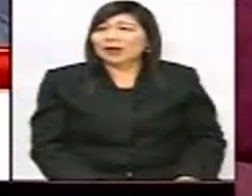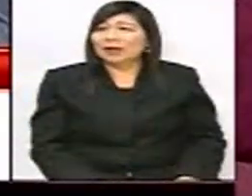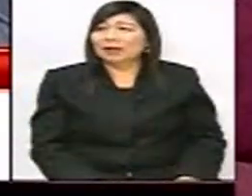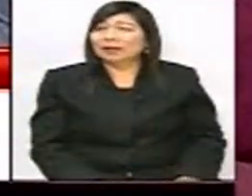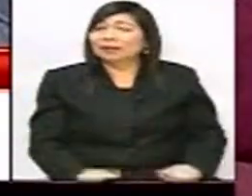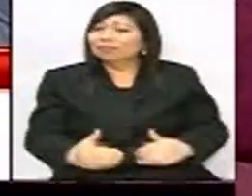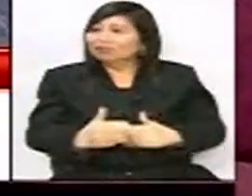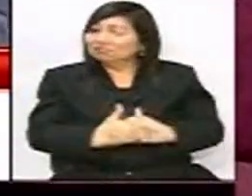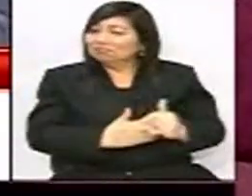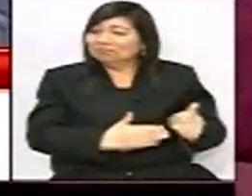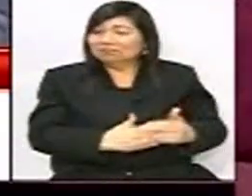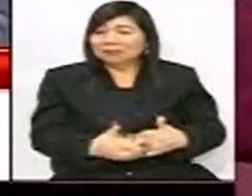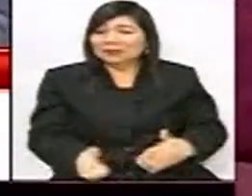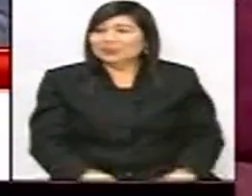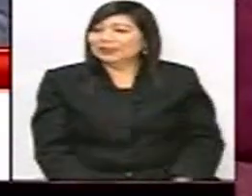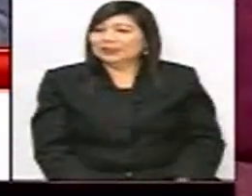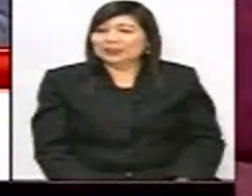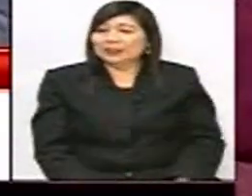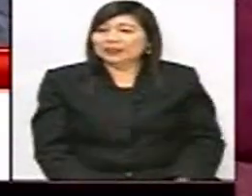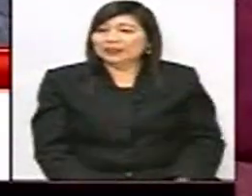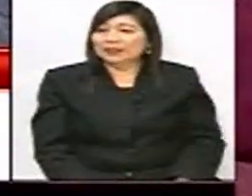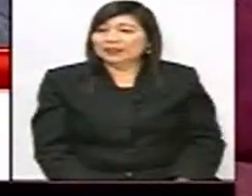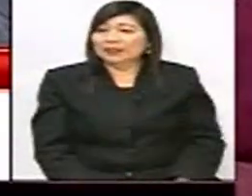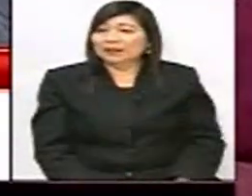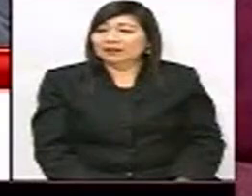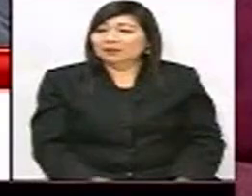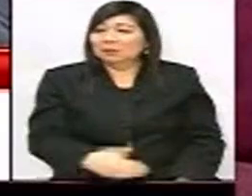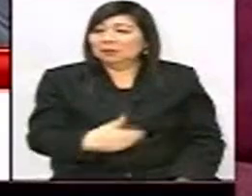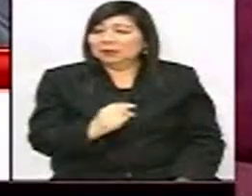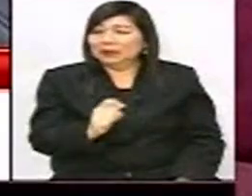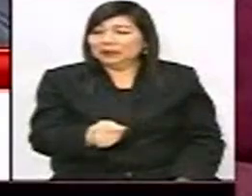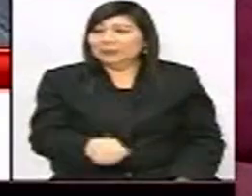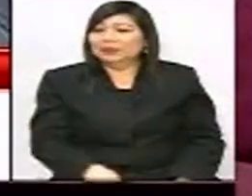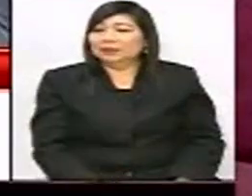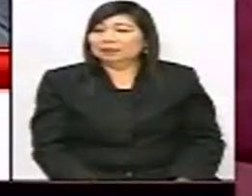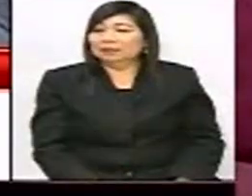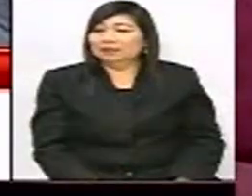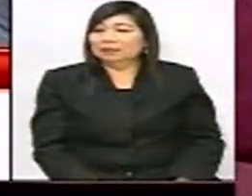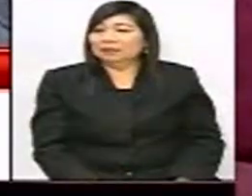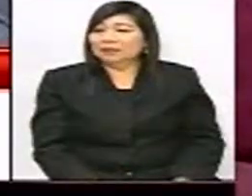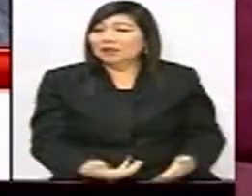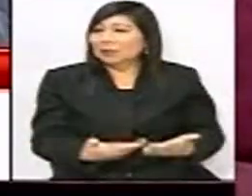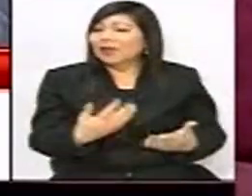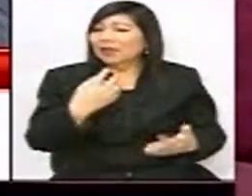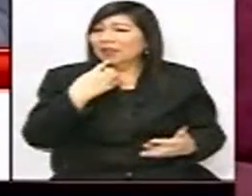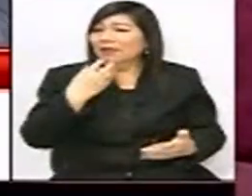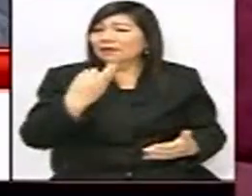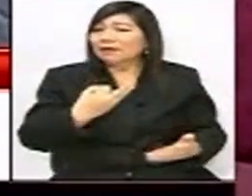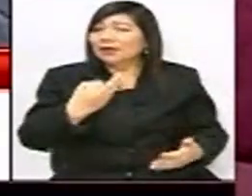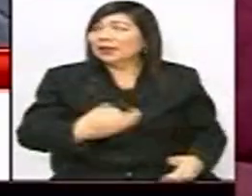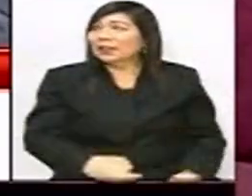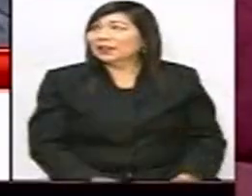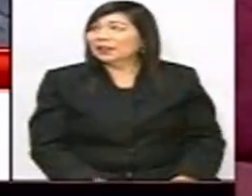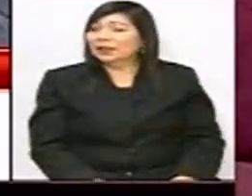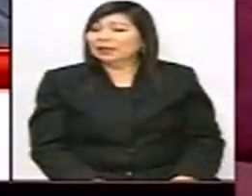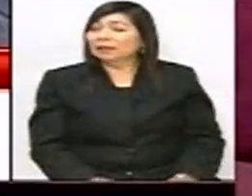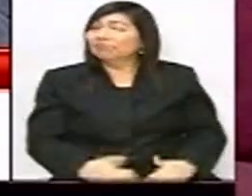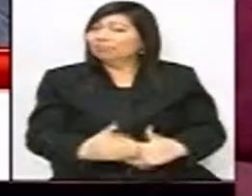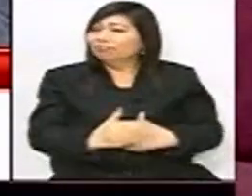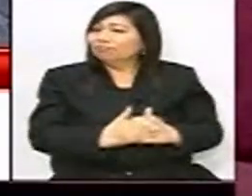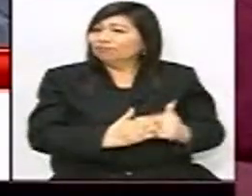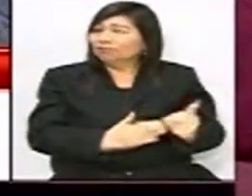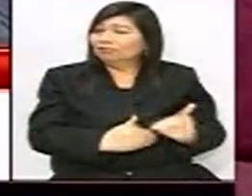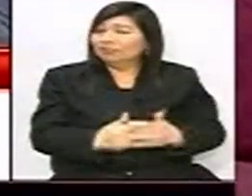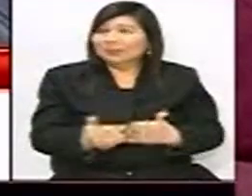de vista de infraestructura, es que uno va a pagar de y ser ajeno a la realidad. Los puentes que se supone que han construido se